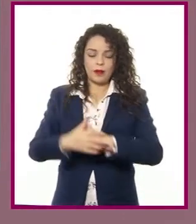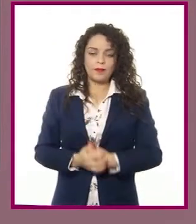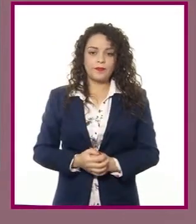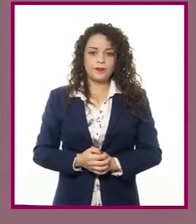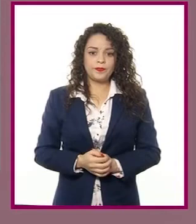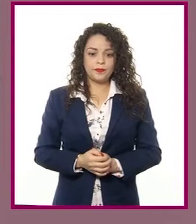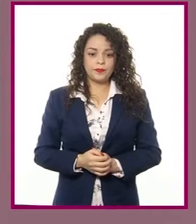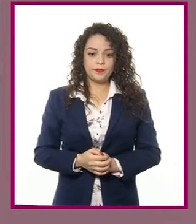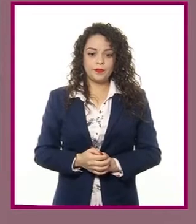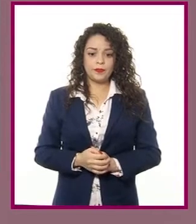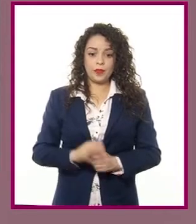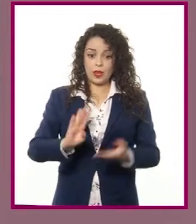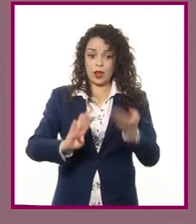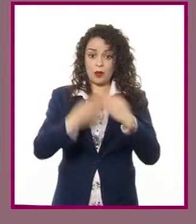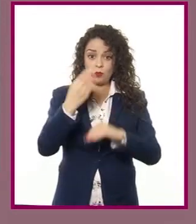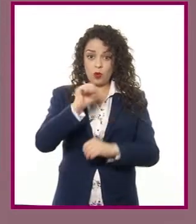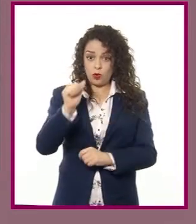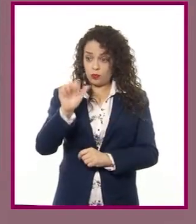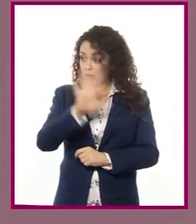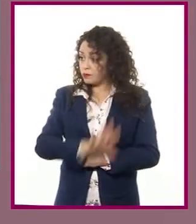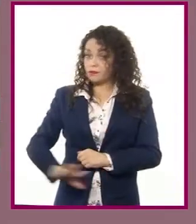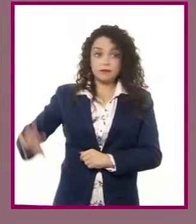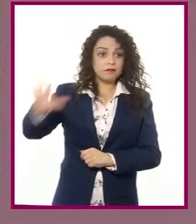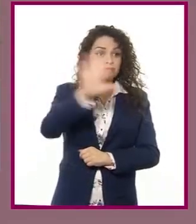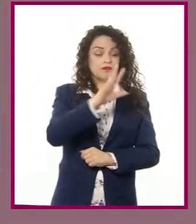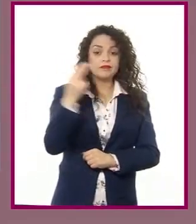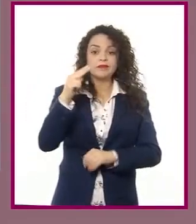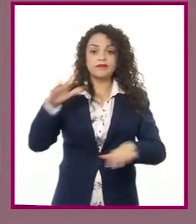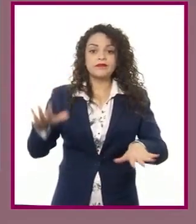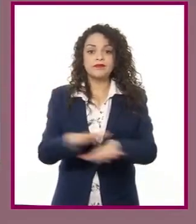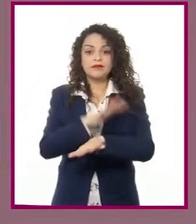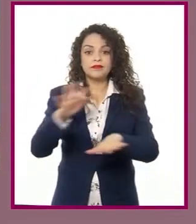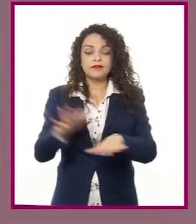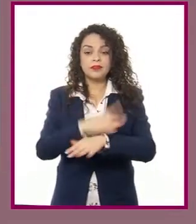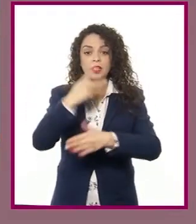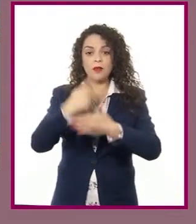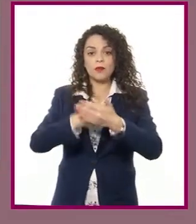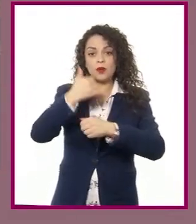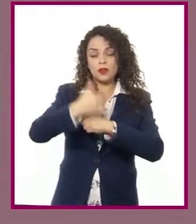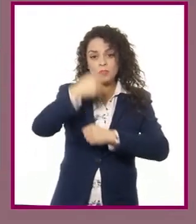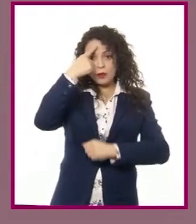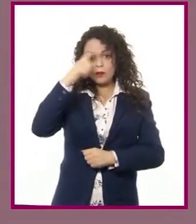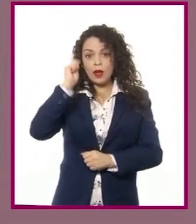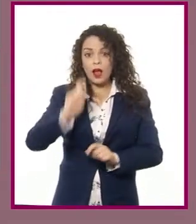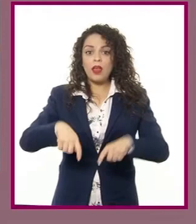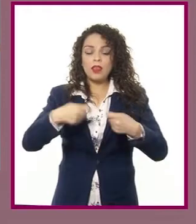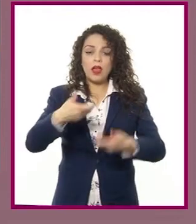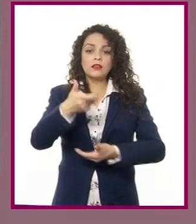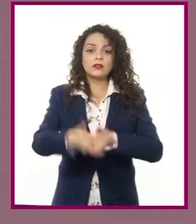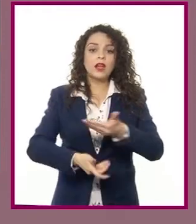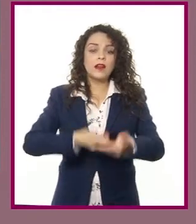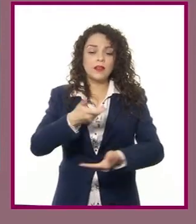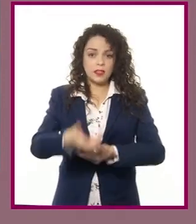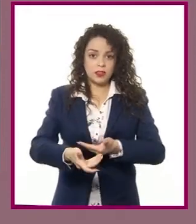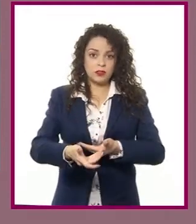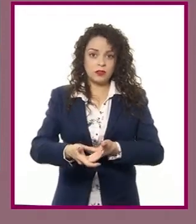El resto del mundo tuvo que modificar sus proyectos de industrialización para ofrecer servicios financieros, turísticos